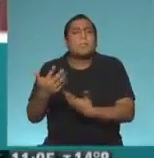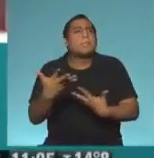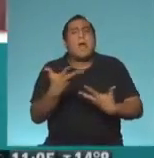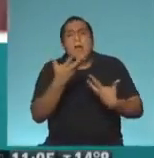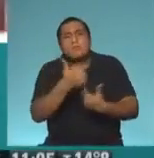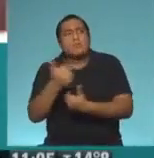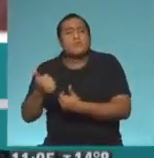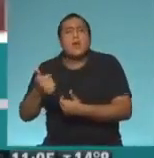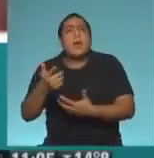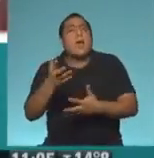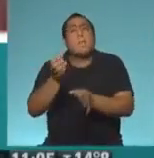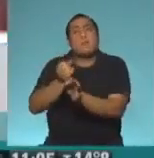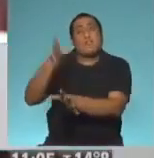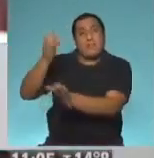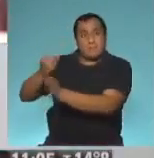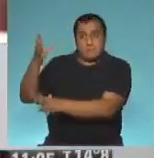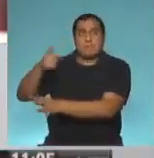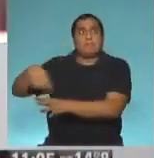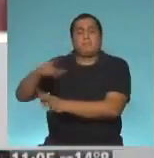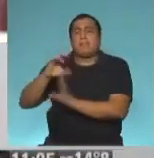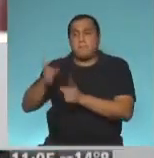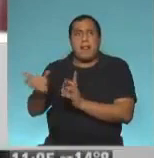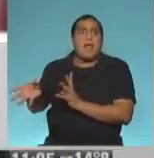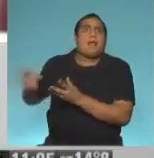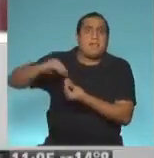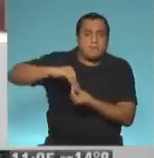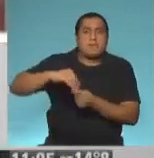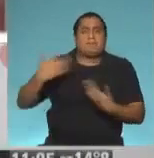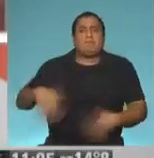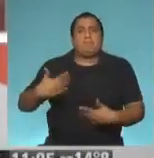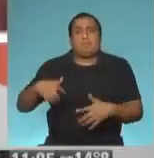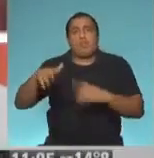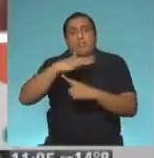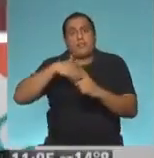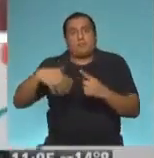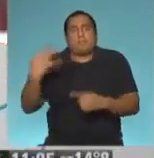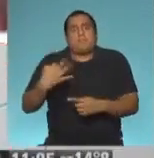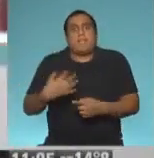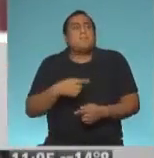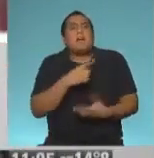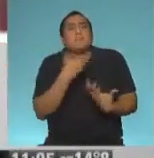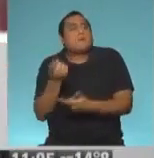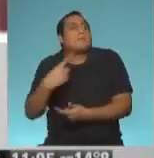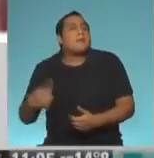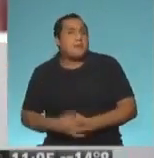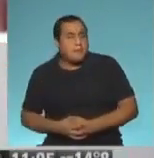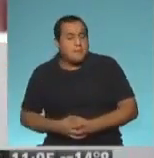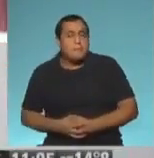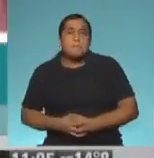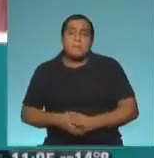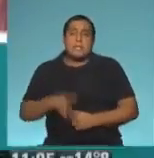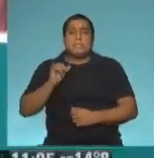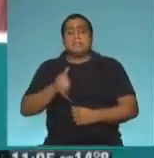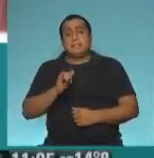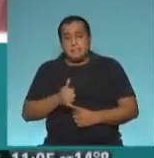están dándole a los profesionales que, por supuesto, están readaptándose a una atención en un contexto muy particular? Sí,